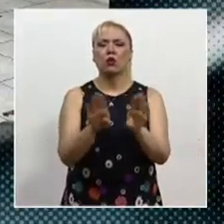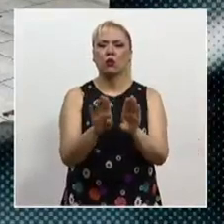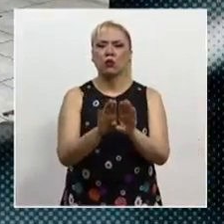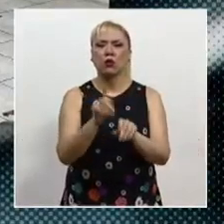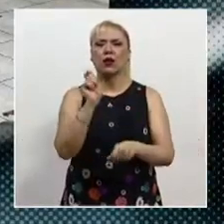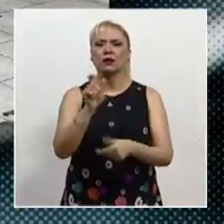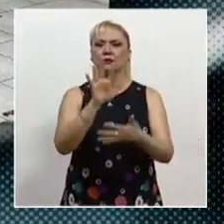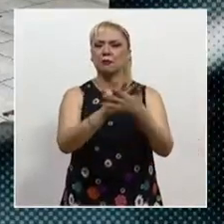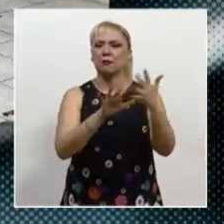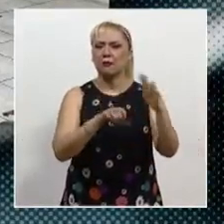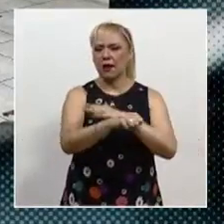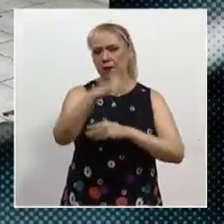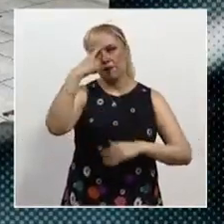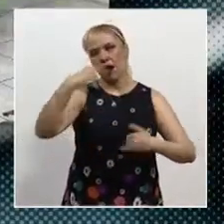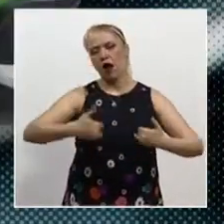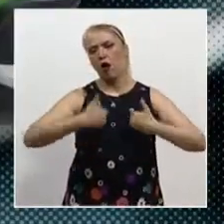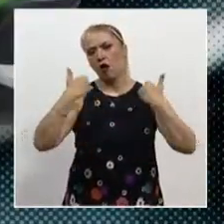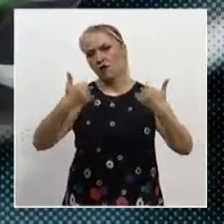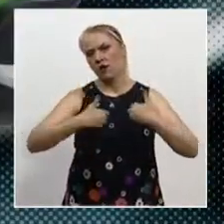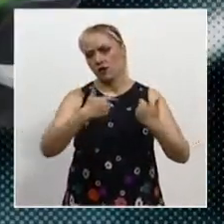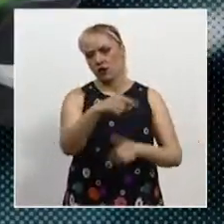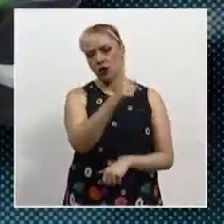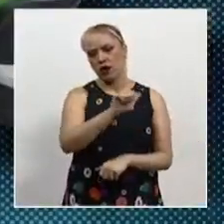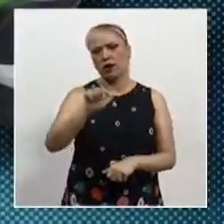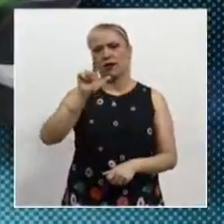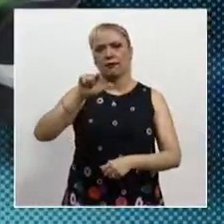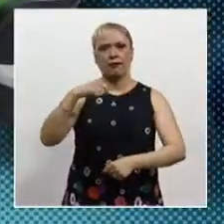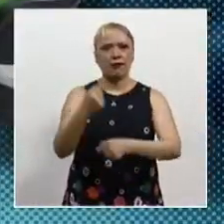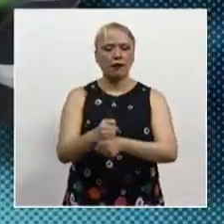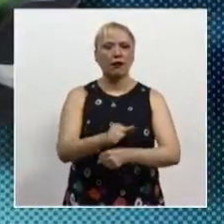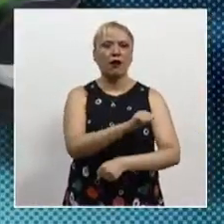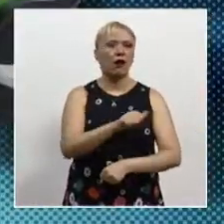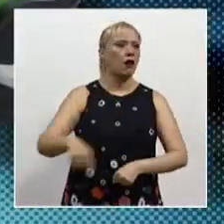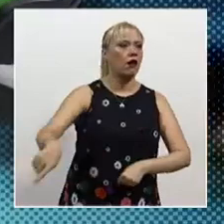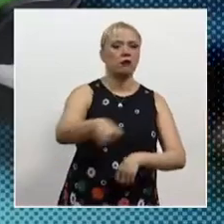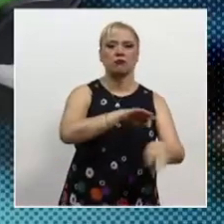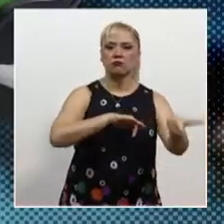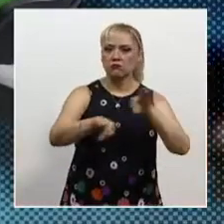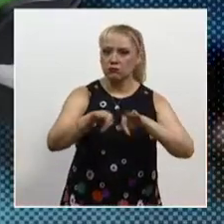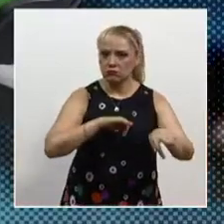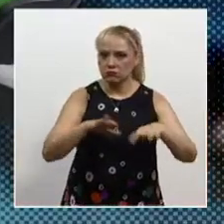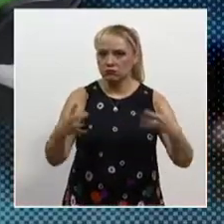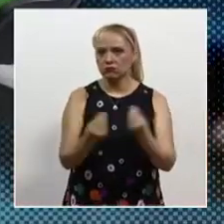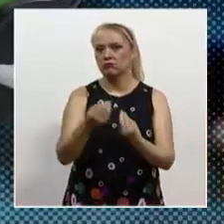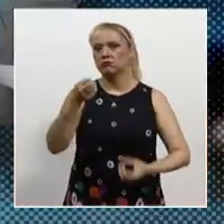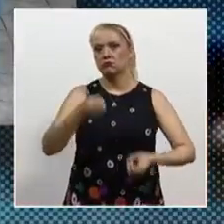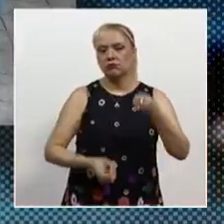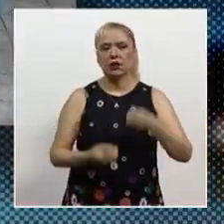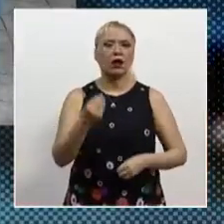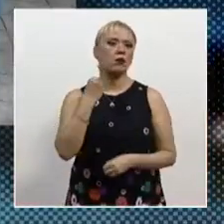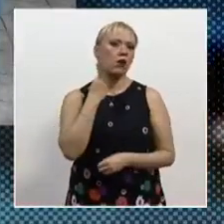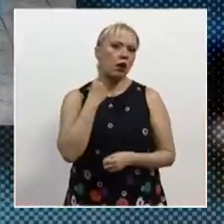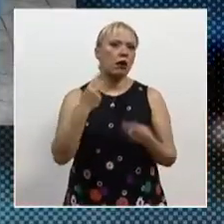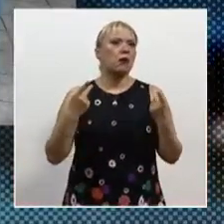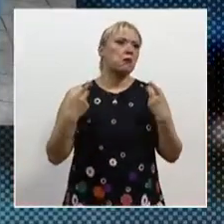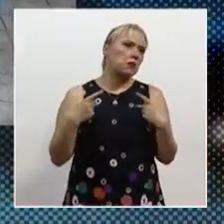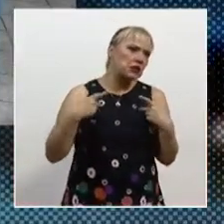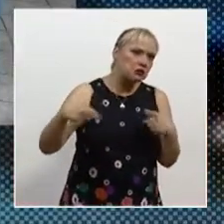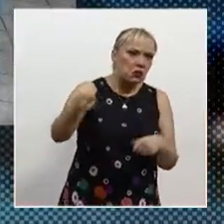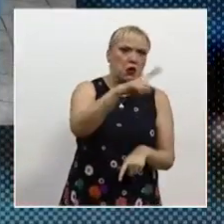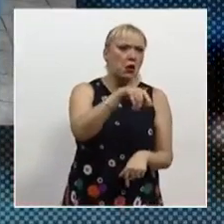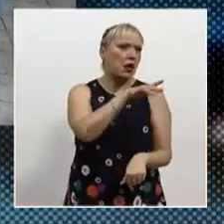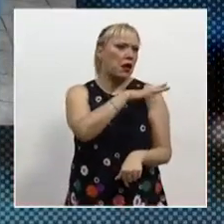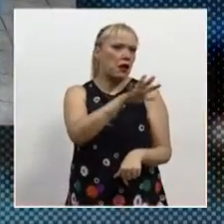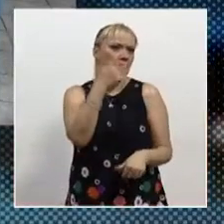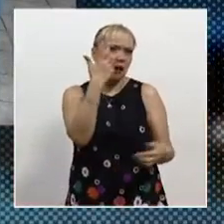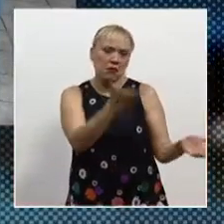Integral Penal para Adolescentes, dirigido a servidores públicos, abogados y público en general, para actualizar los